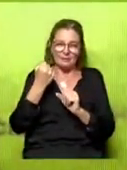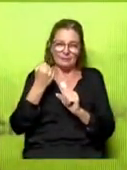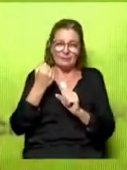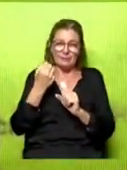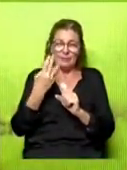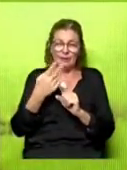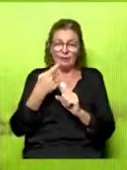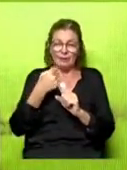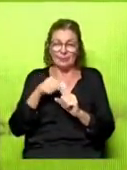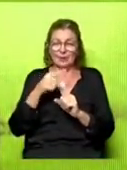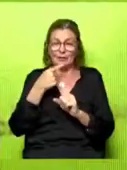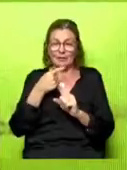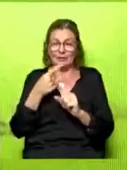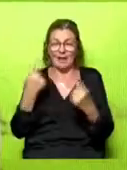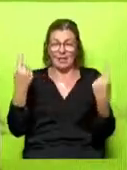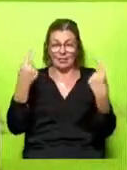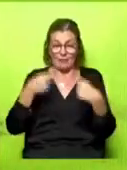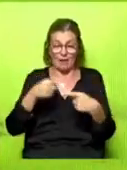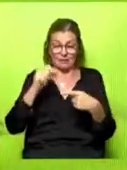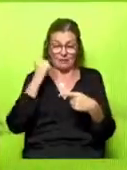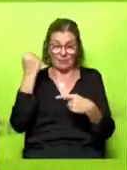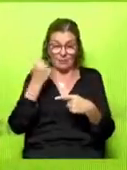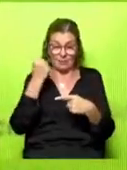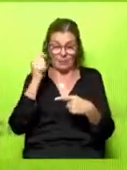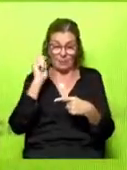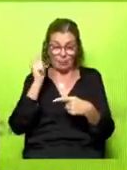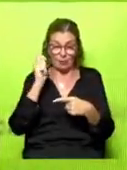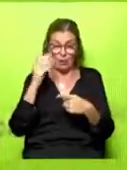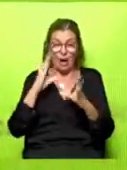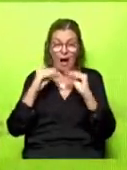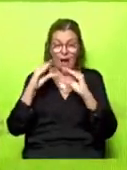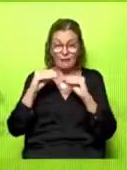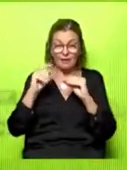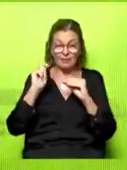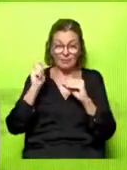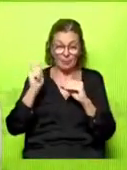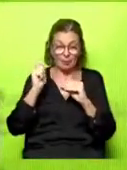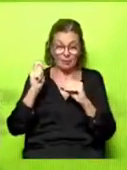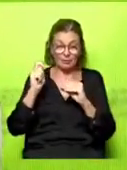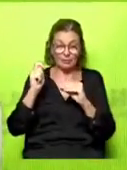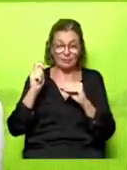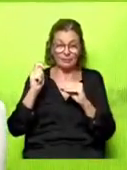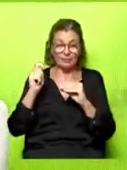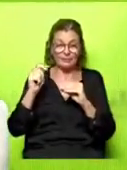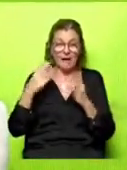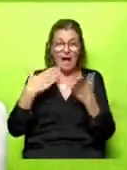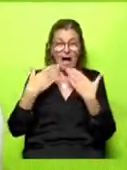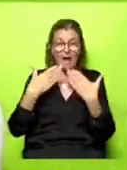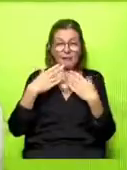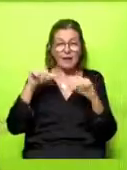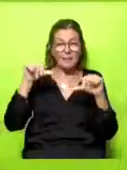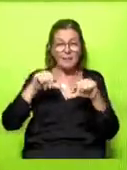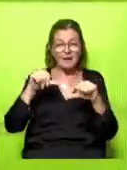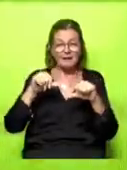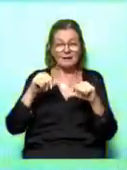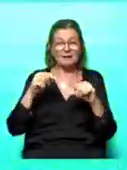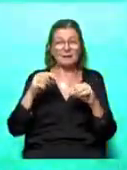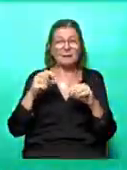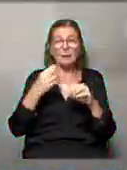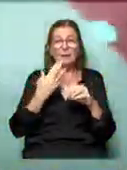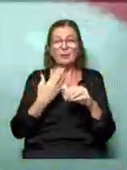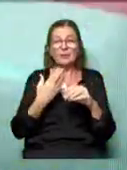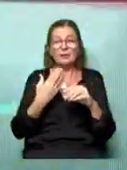cosas. Yo creo que en el debate público, cuando se habla de impuestos, se habla en general relativamente mal, en el sentido de